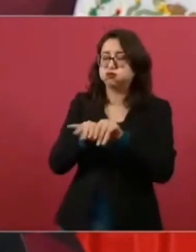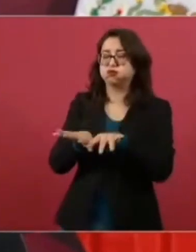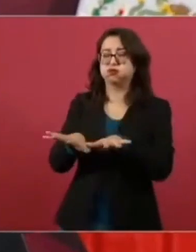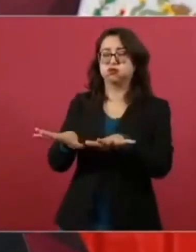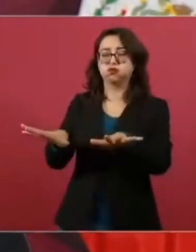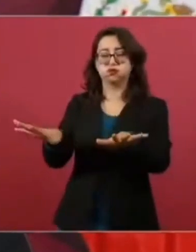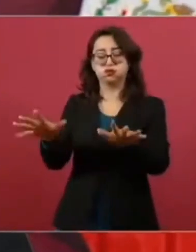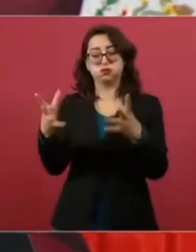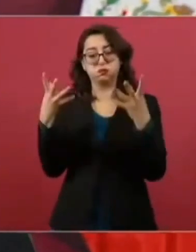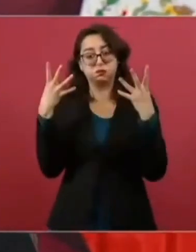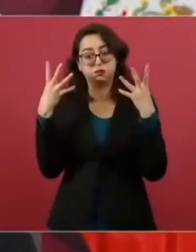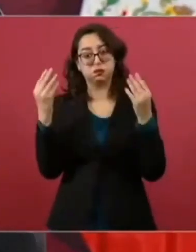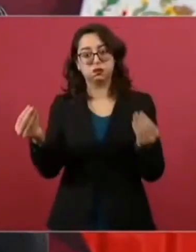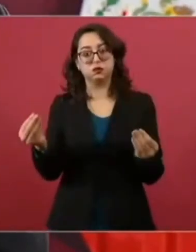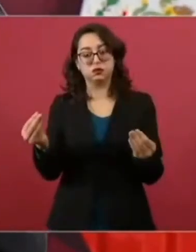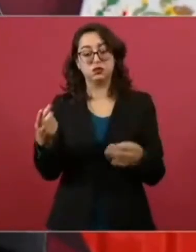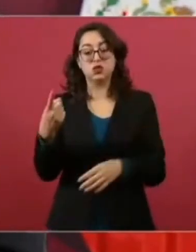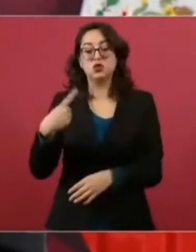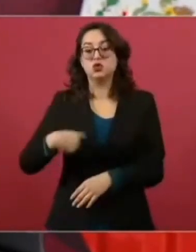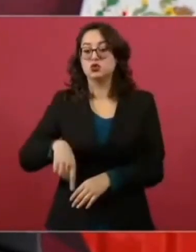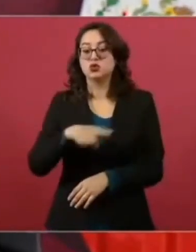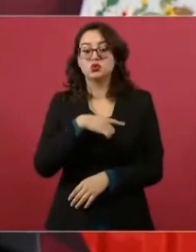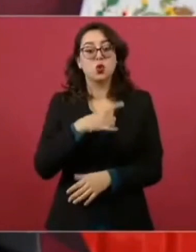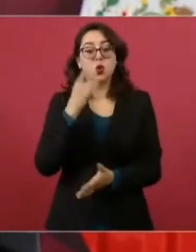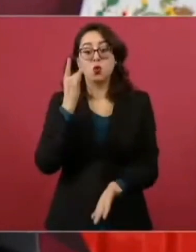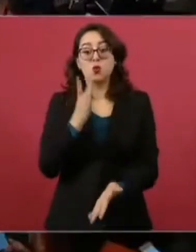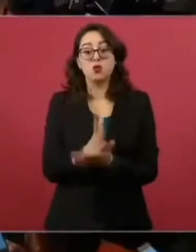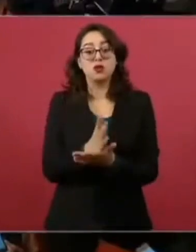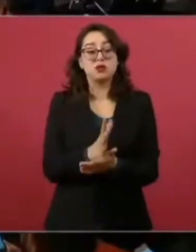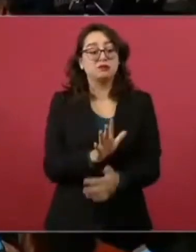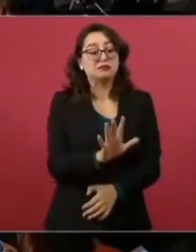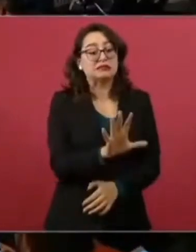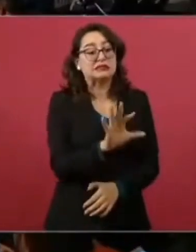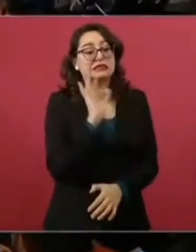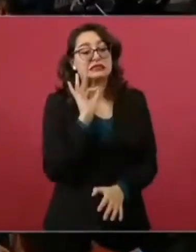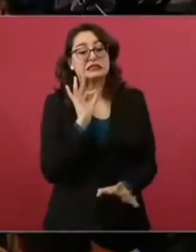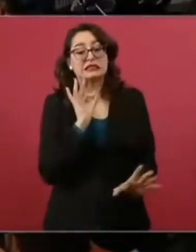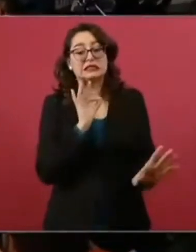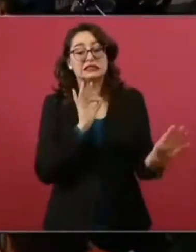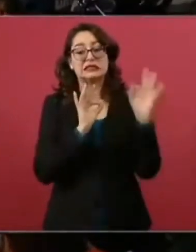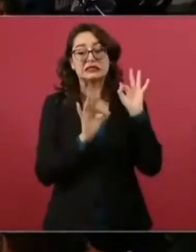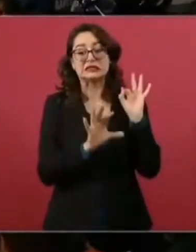un resumen mínimo,